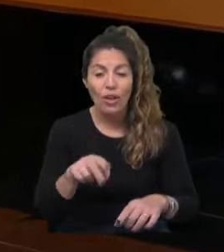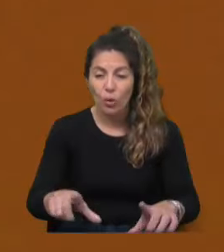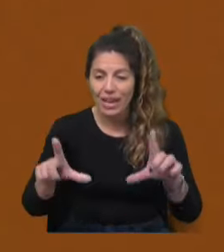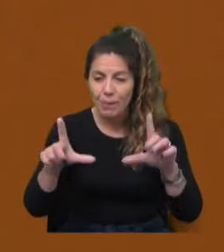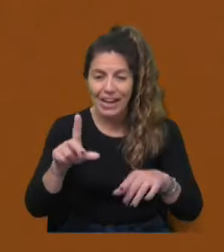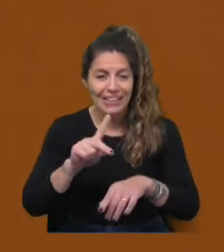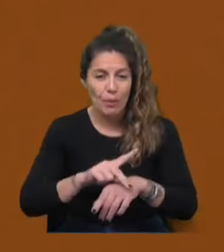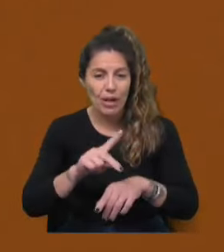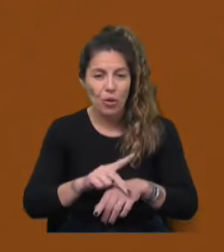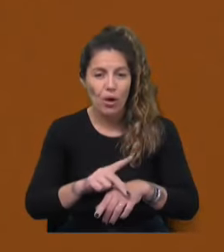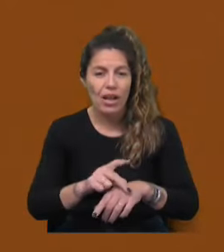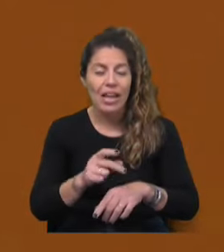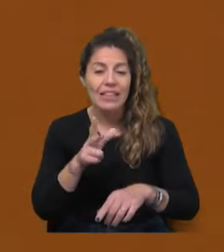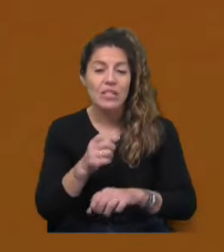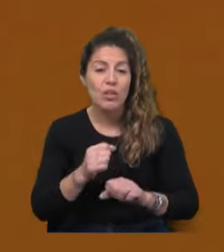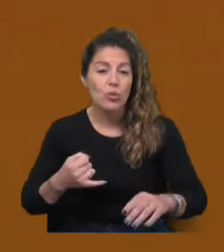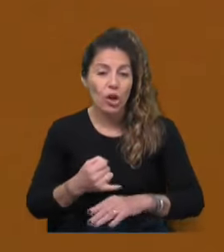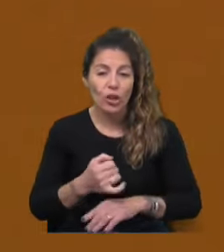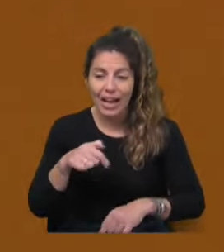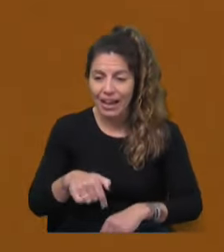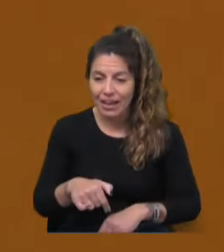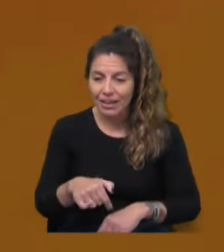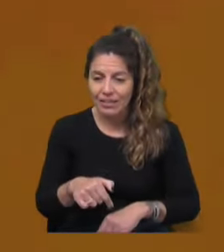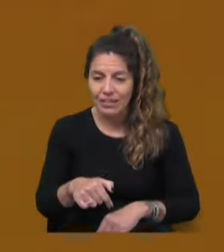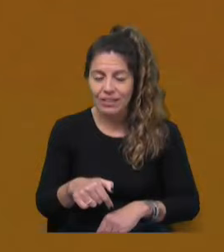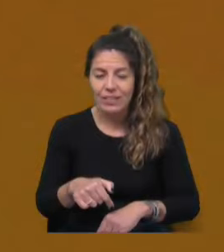Paraguay dicen, no, puede ser un error nuestro acá, y además